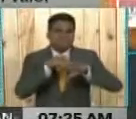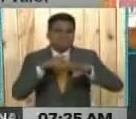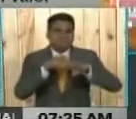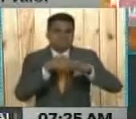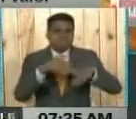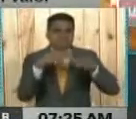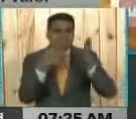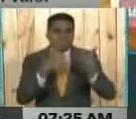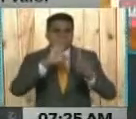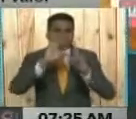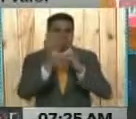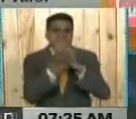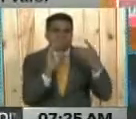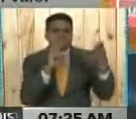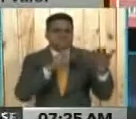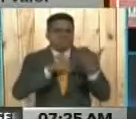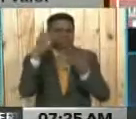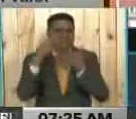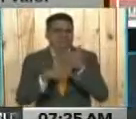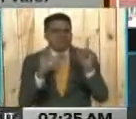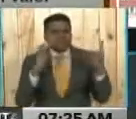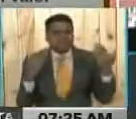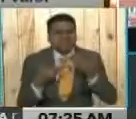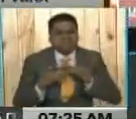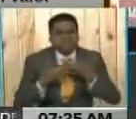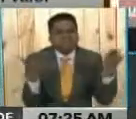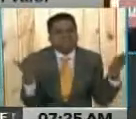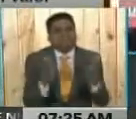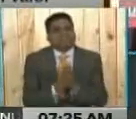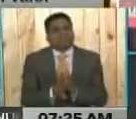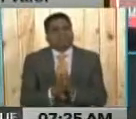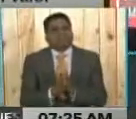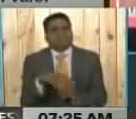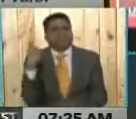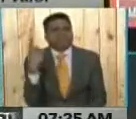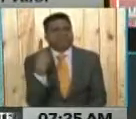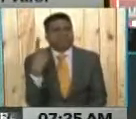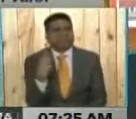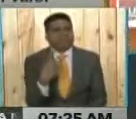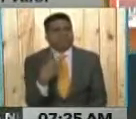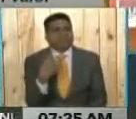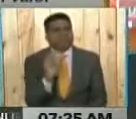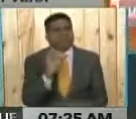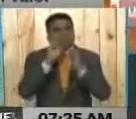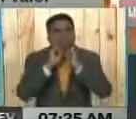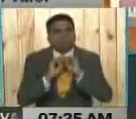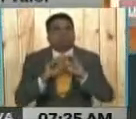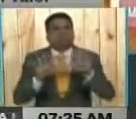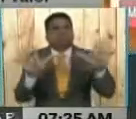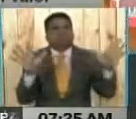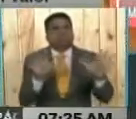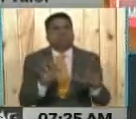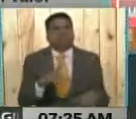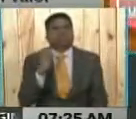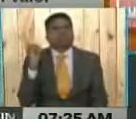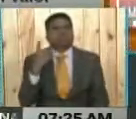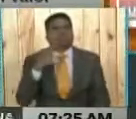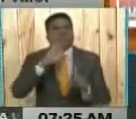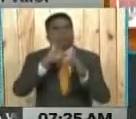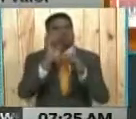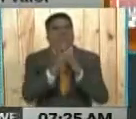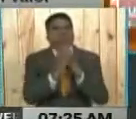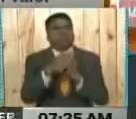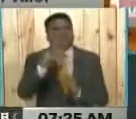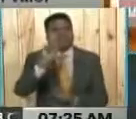de Comunicación tuvieran planes comunes, porque de lo que se trata acá no es solo de difundir un hecho cultural, sino de darle